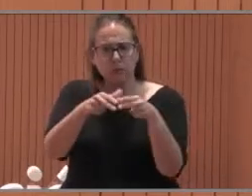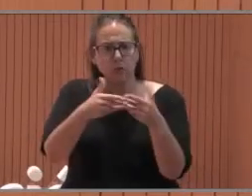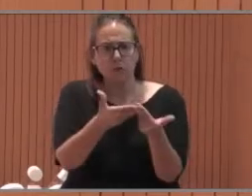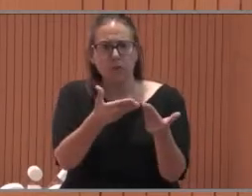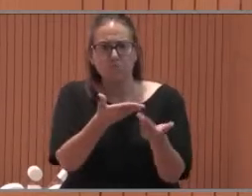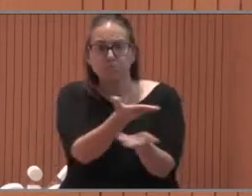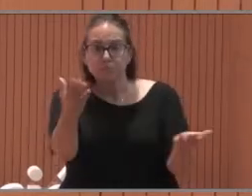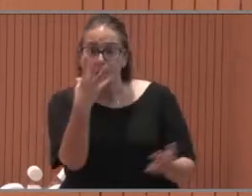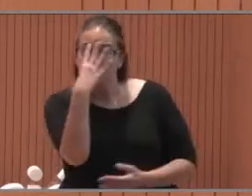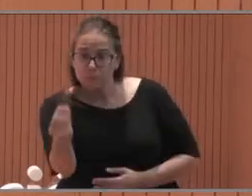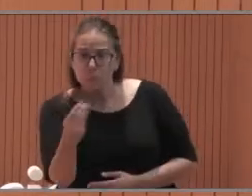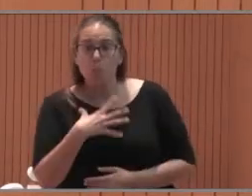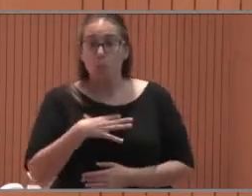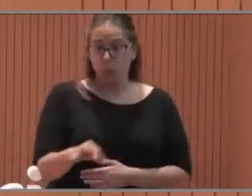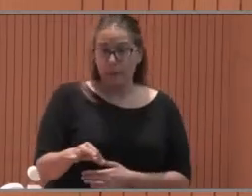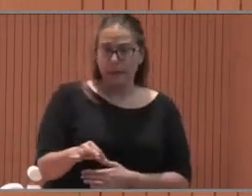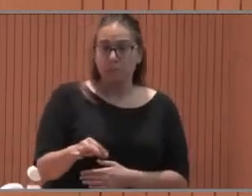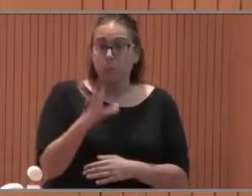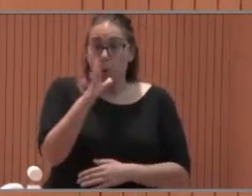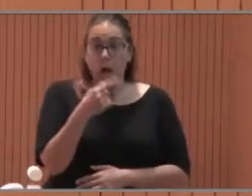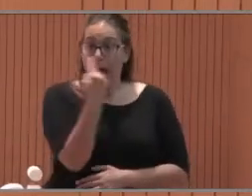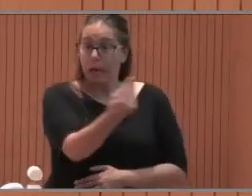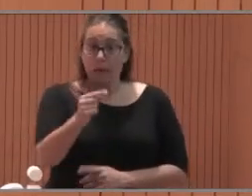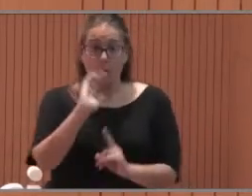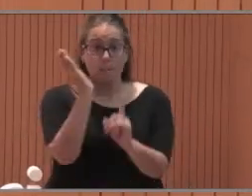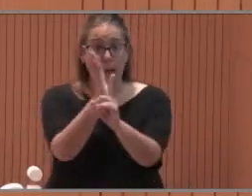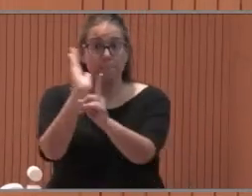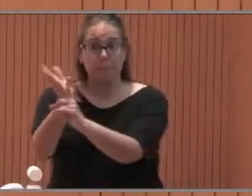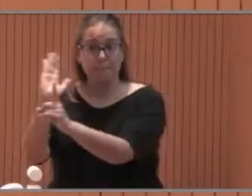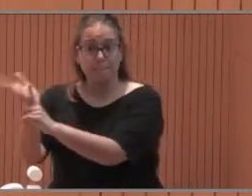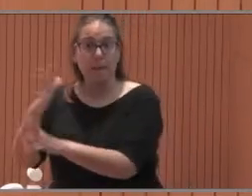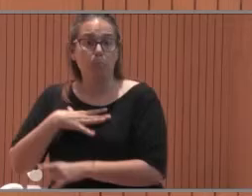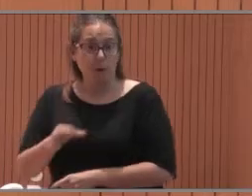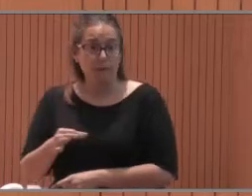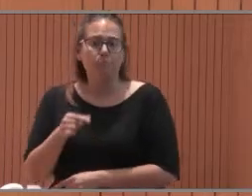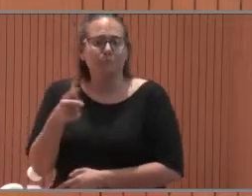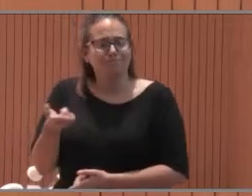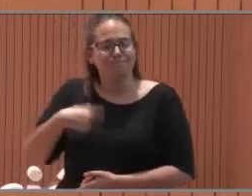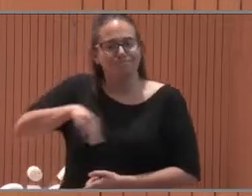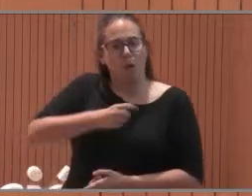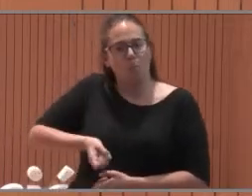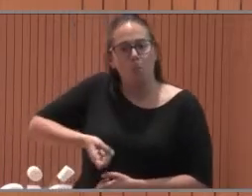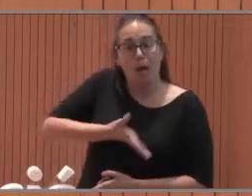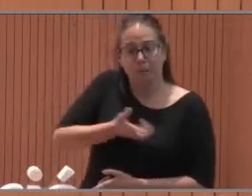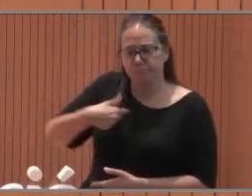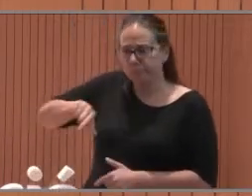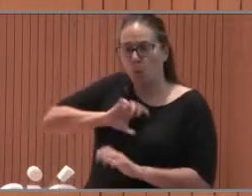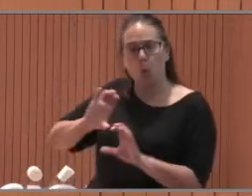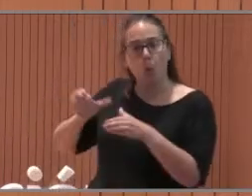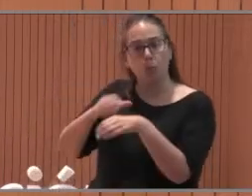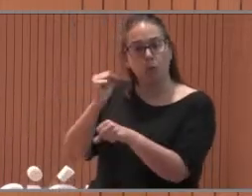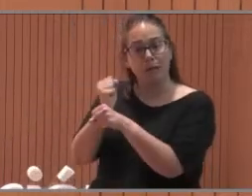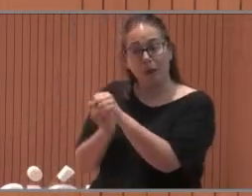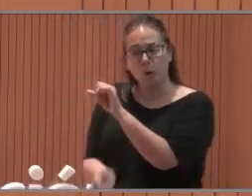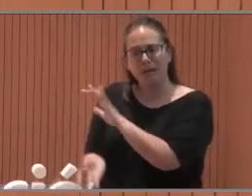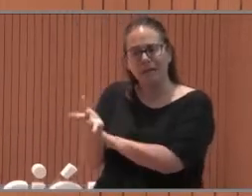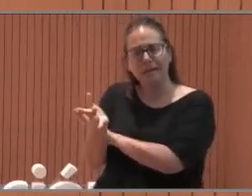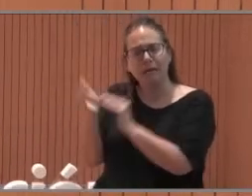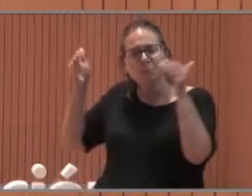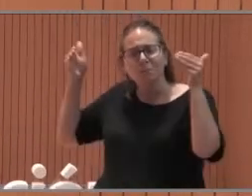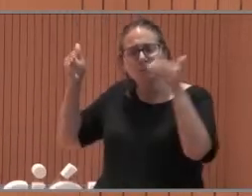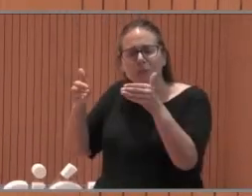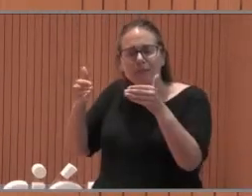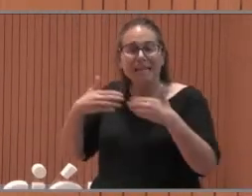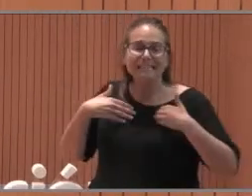la medida en que nos afectan a todos y a cada uno de nosotros, pues con esa vocación creamos un grupo de trabajo sobre salud y medio